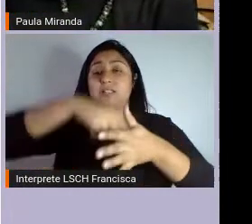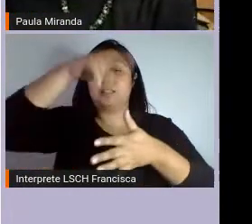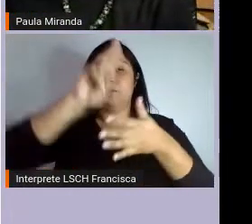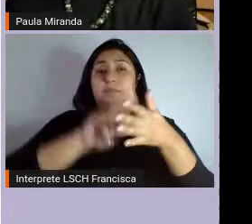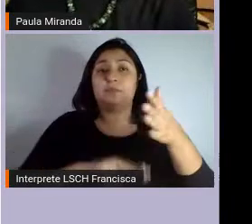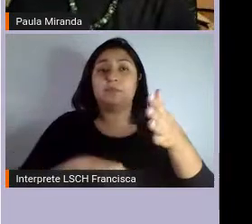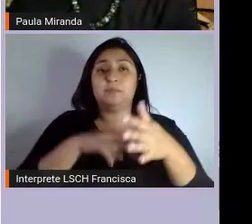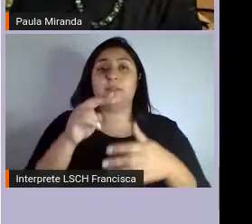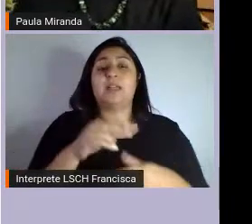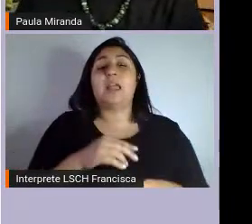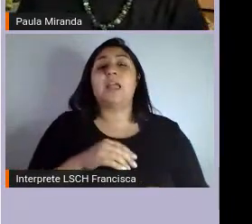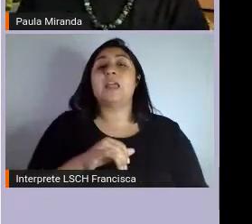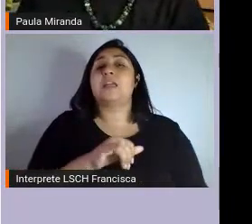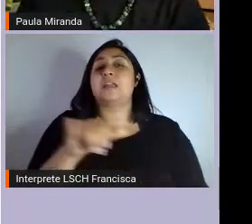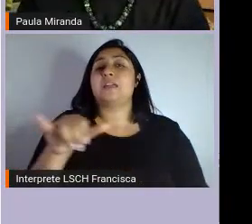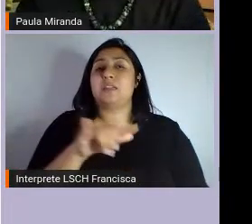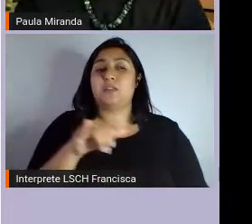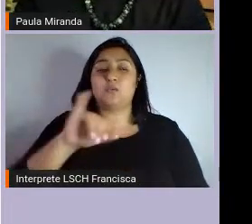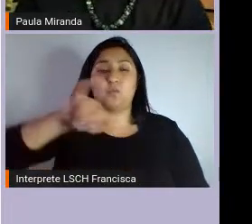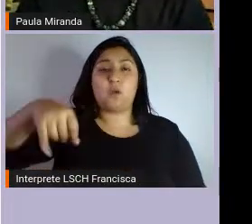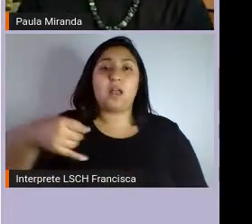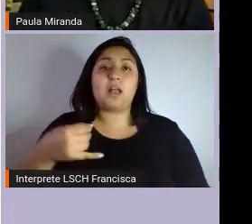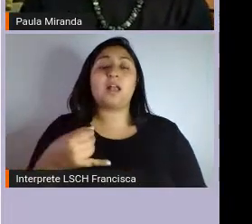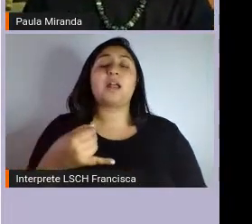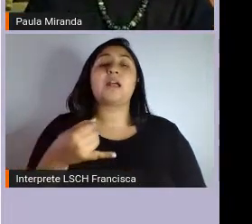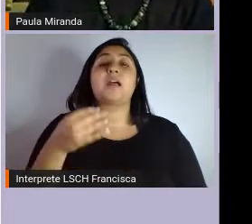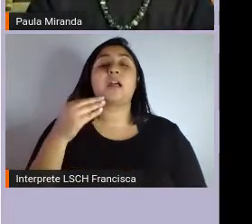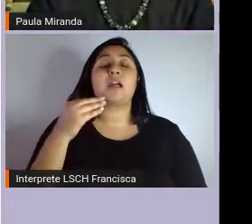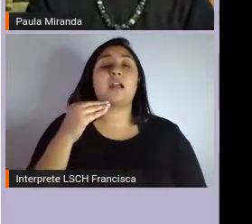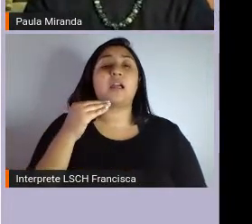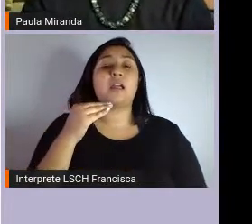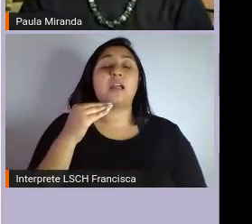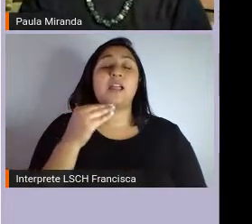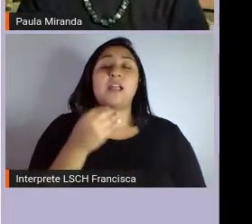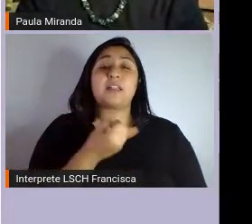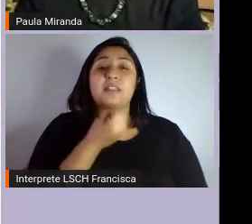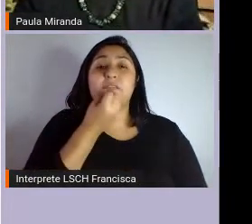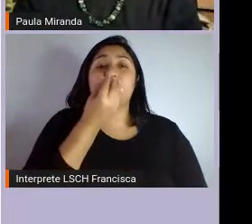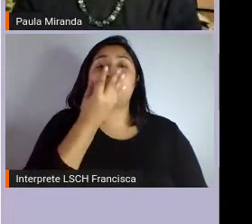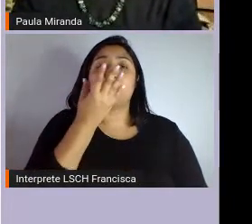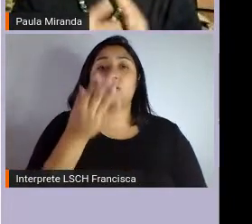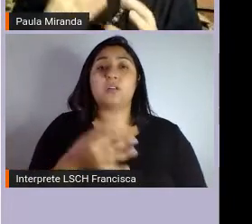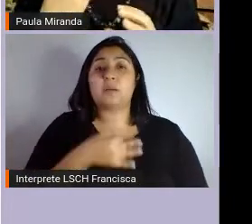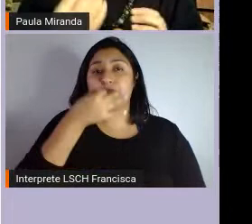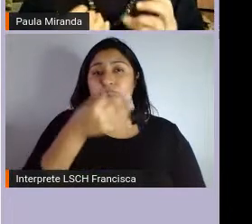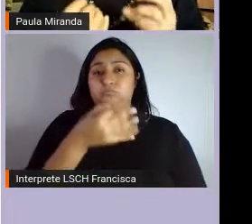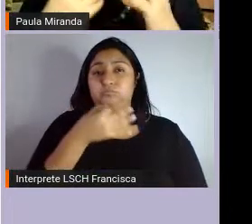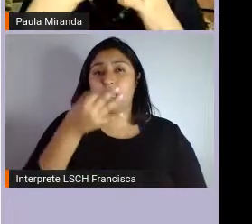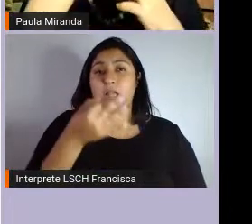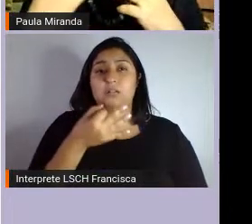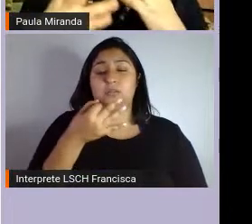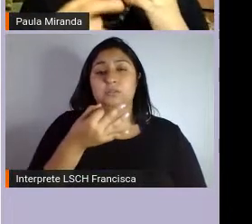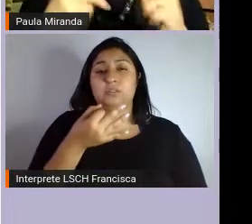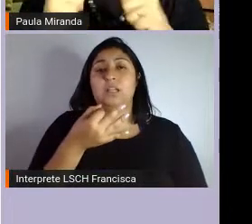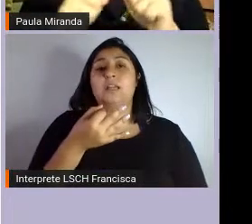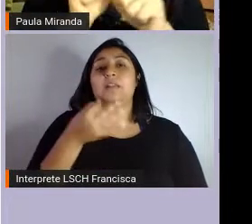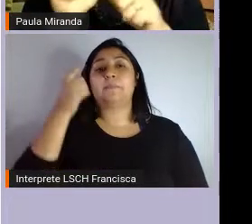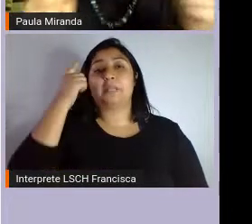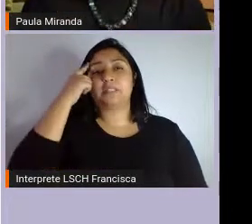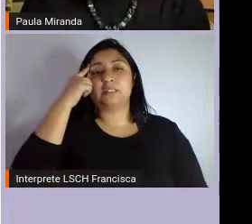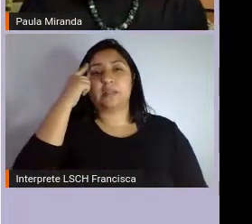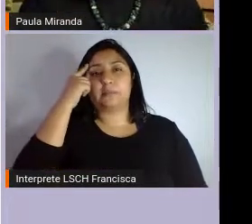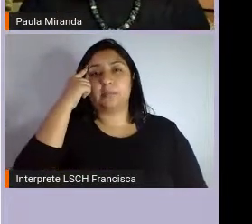de flores me brilla en el pensamiento para contar este cuento pañuelo de mis amores. El relato que está siendo